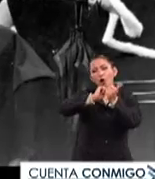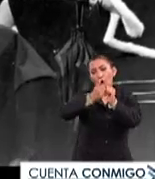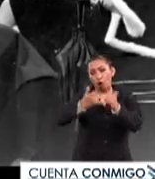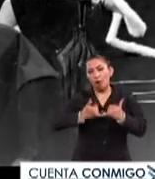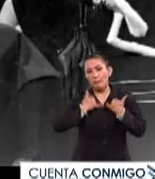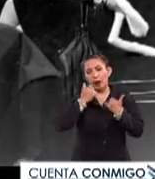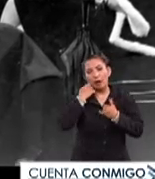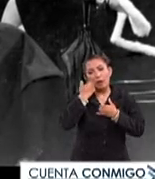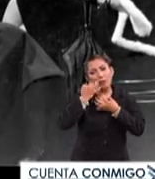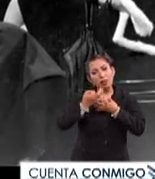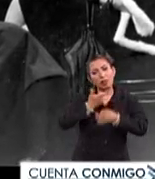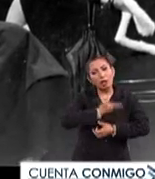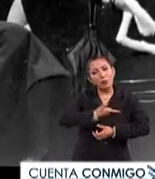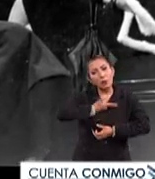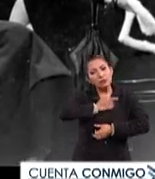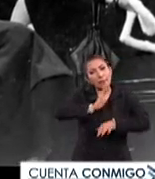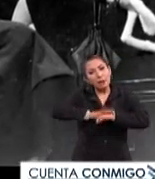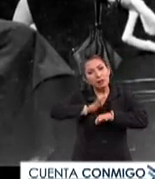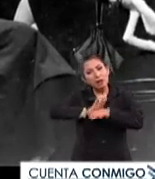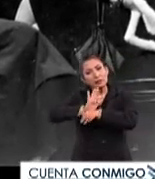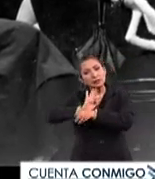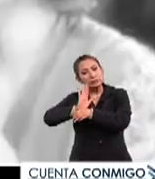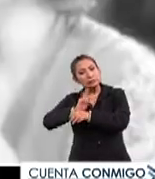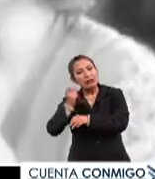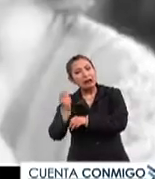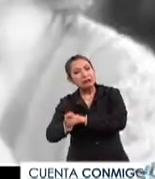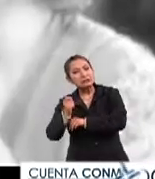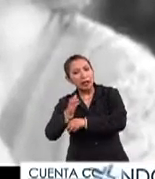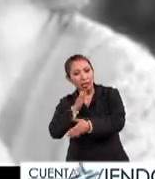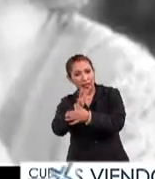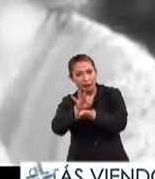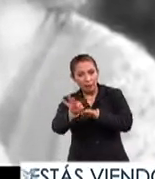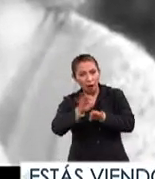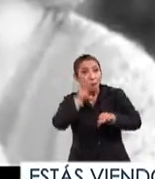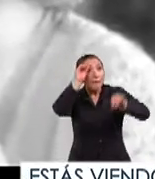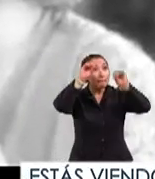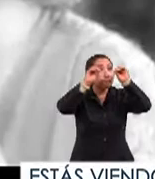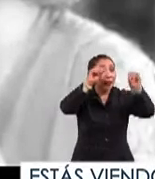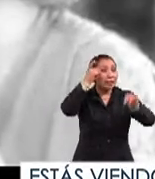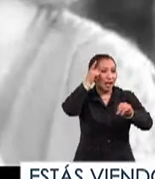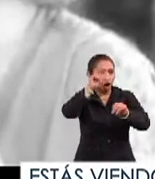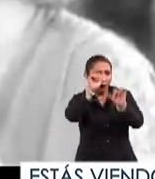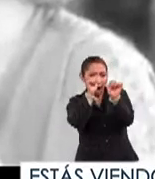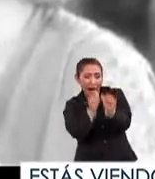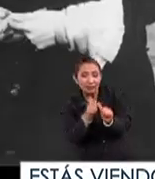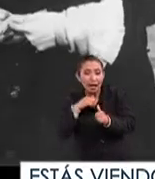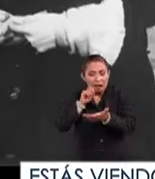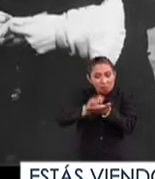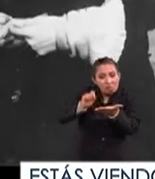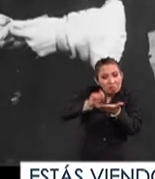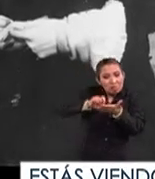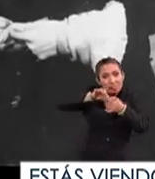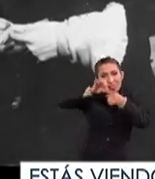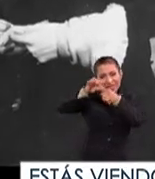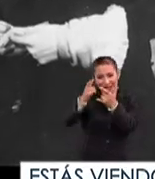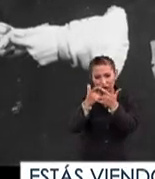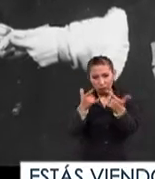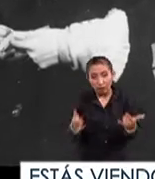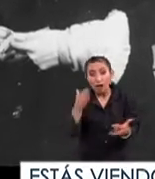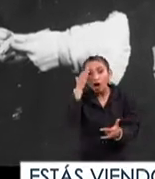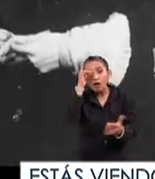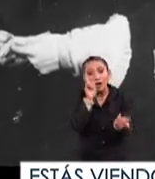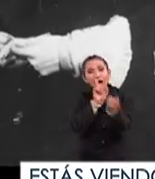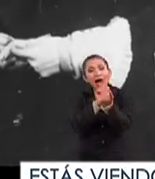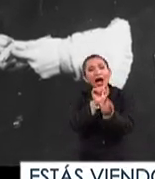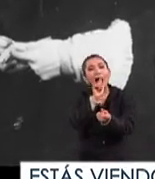el joven comenzara a apasionarse por el mundo del cine. Trabajó como montador, director artístico y guionista. Ahí mismo